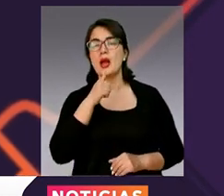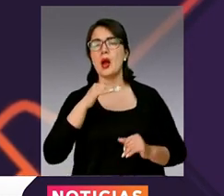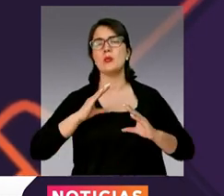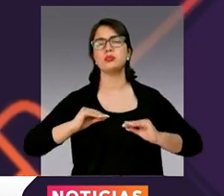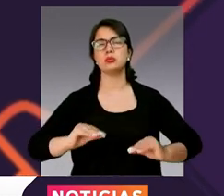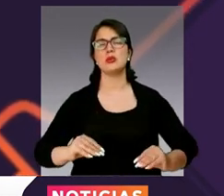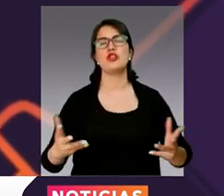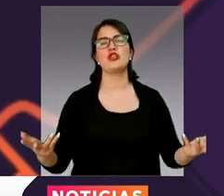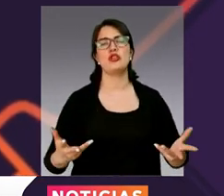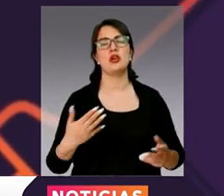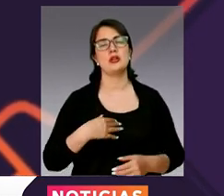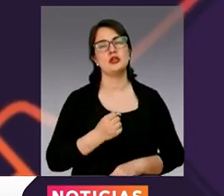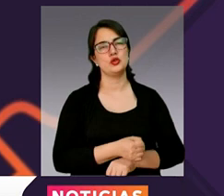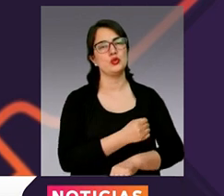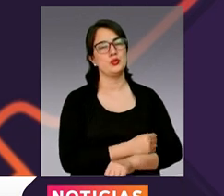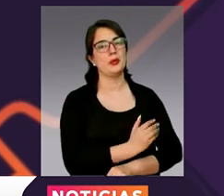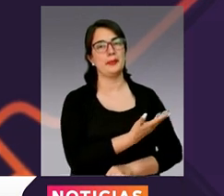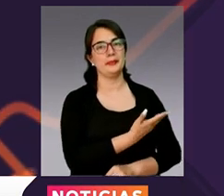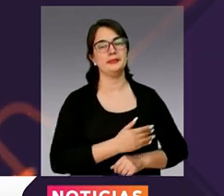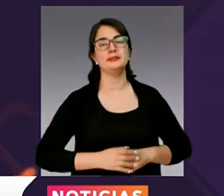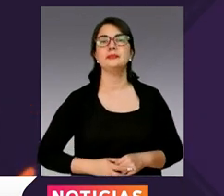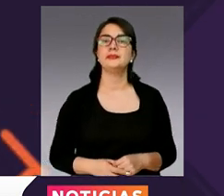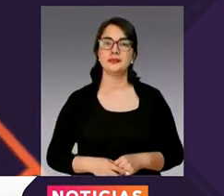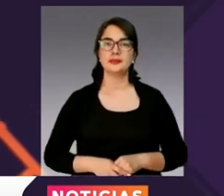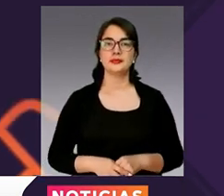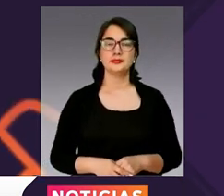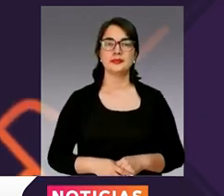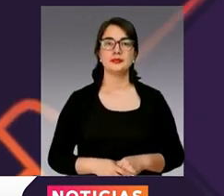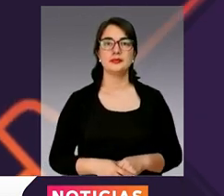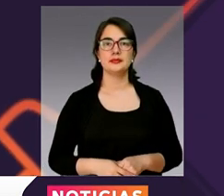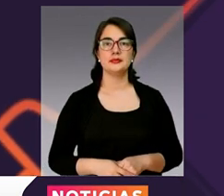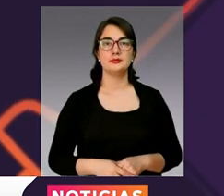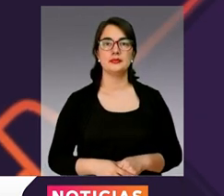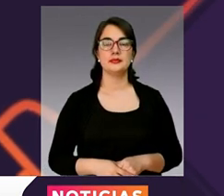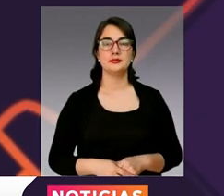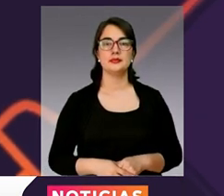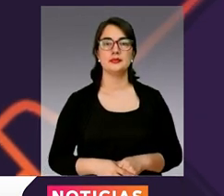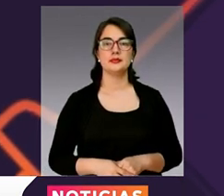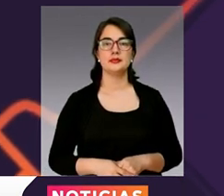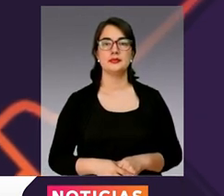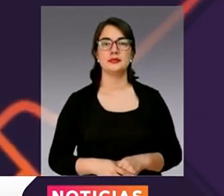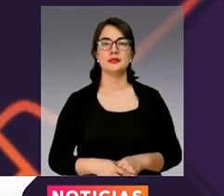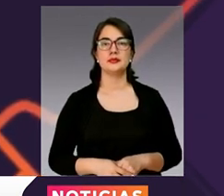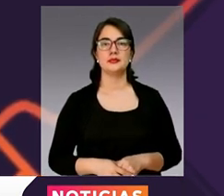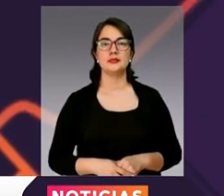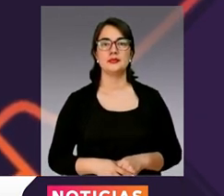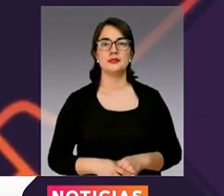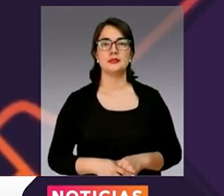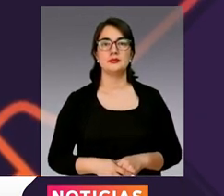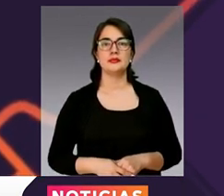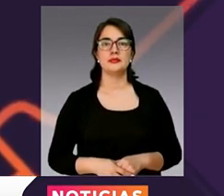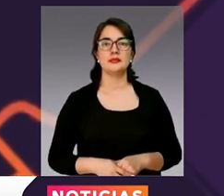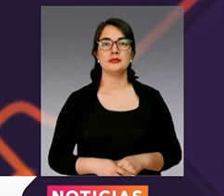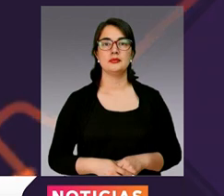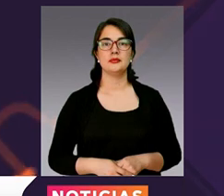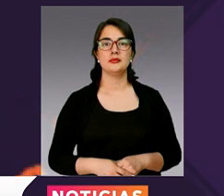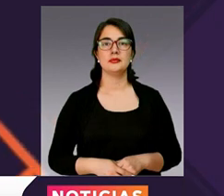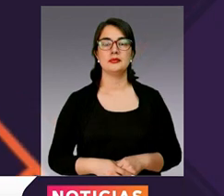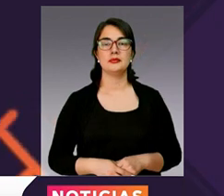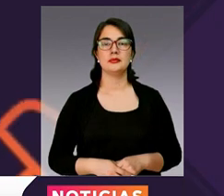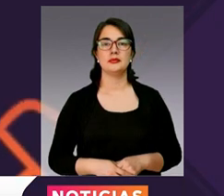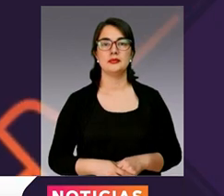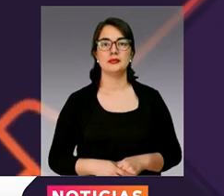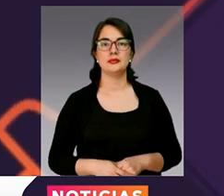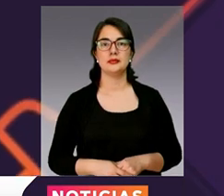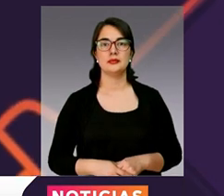localidad de Suba, en los barrios Batán, Mónaco, San Cayetano, El Rincón Norte, 3 de Colombia, Villa Elisa, Rincón